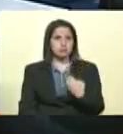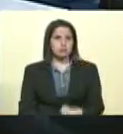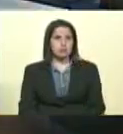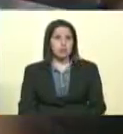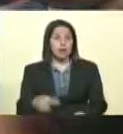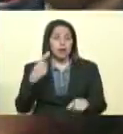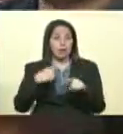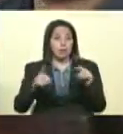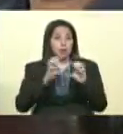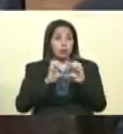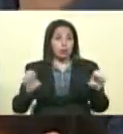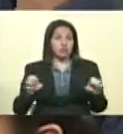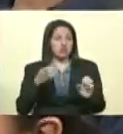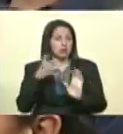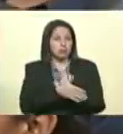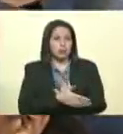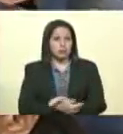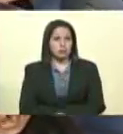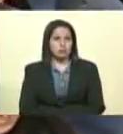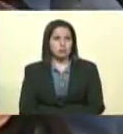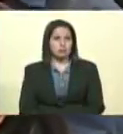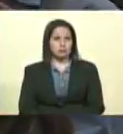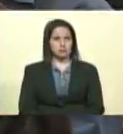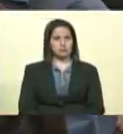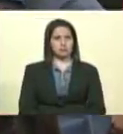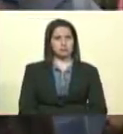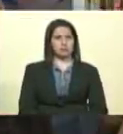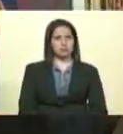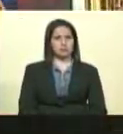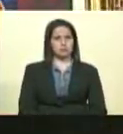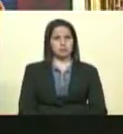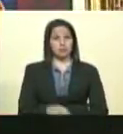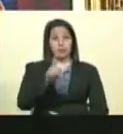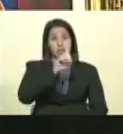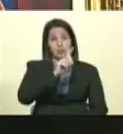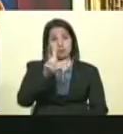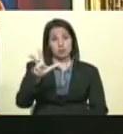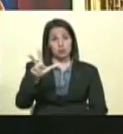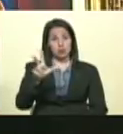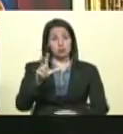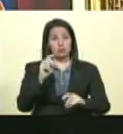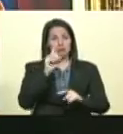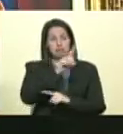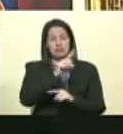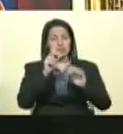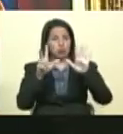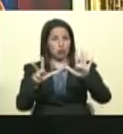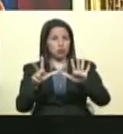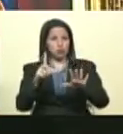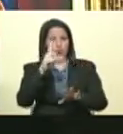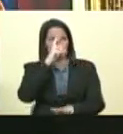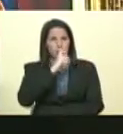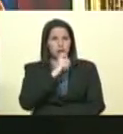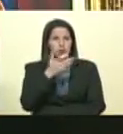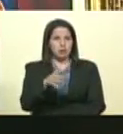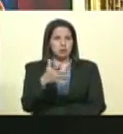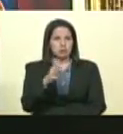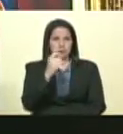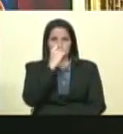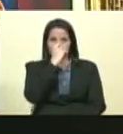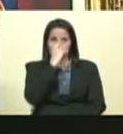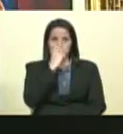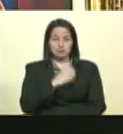Pero en la educación, ¿qué sucedió? Hace 18, 20 años, ahí está el ministro de las estadísticas, el ministro